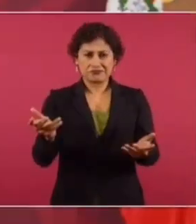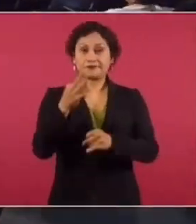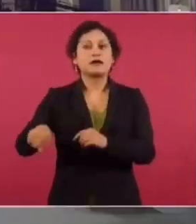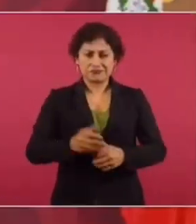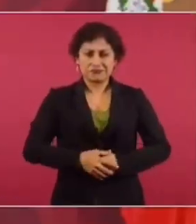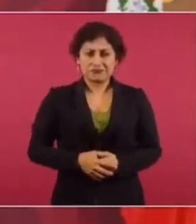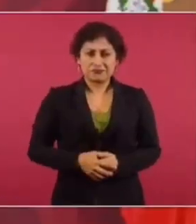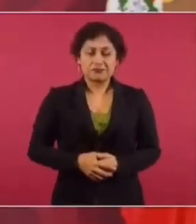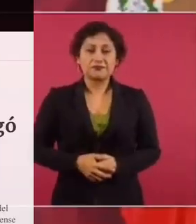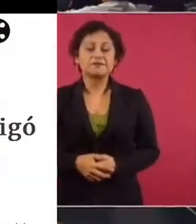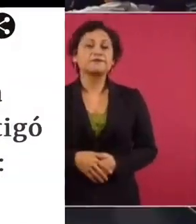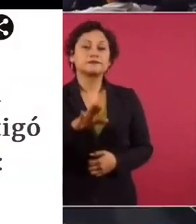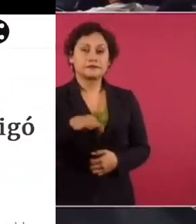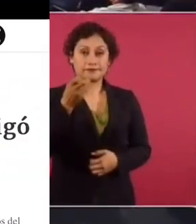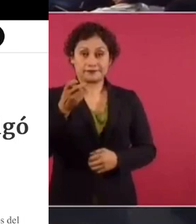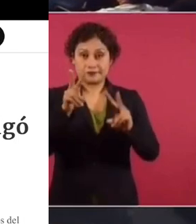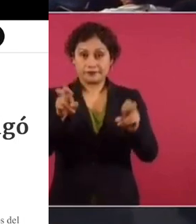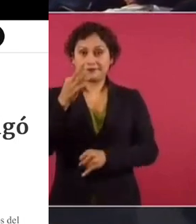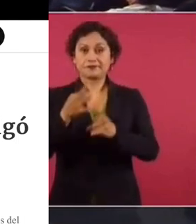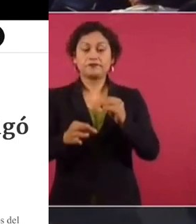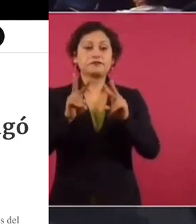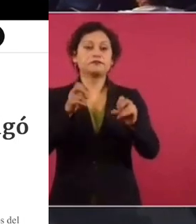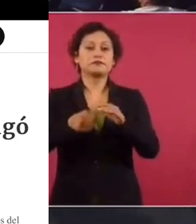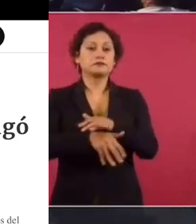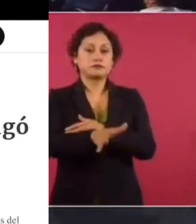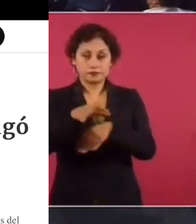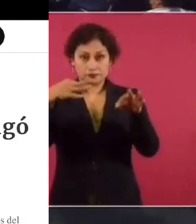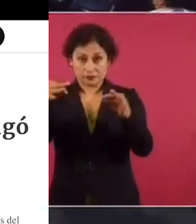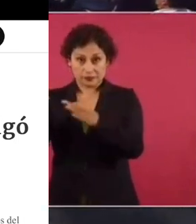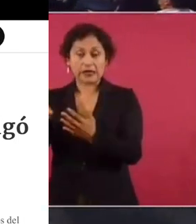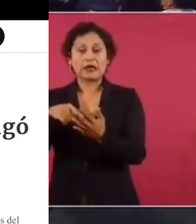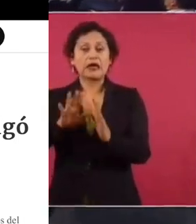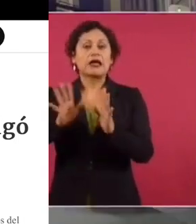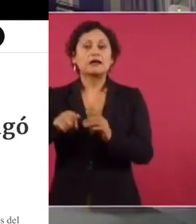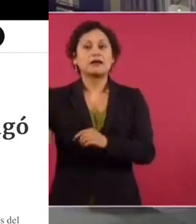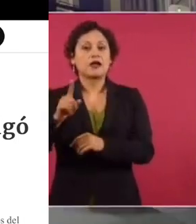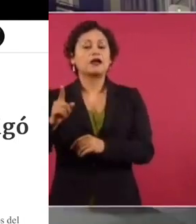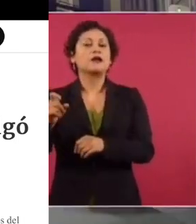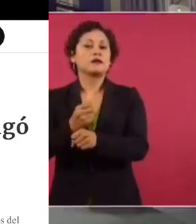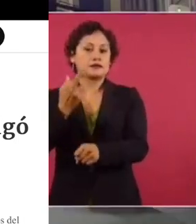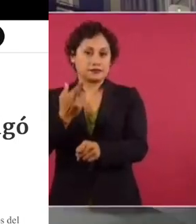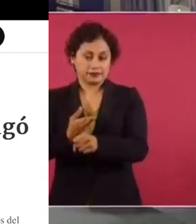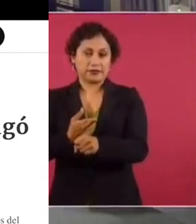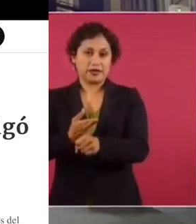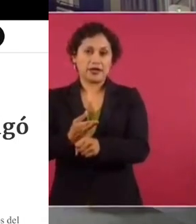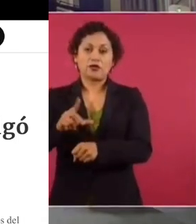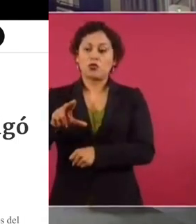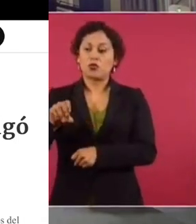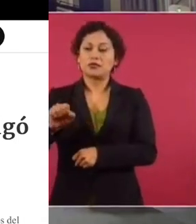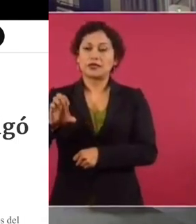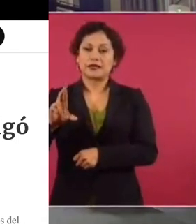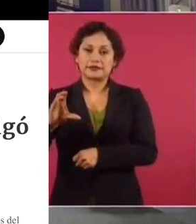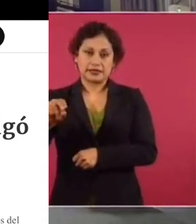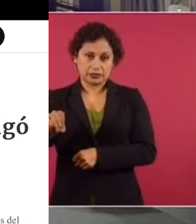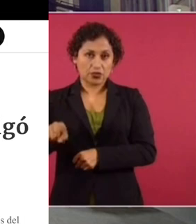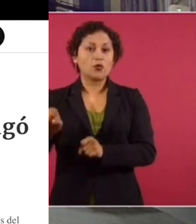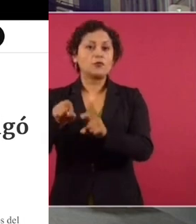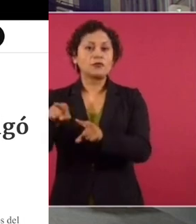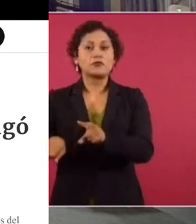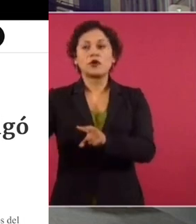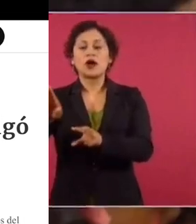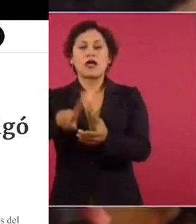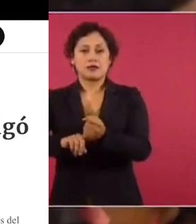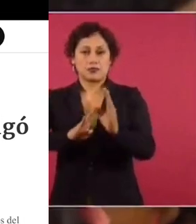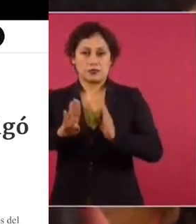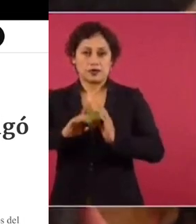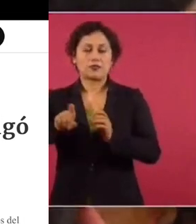tarde. Presidente, finalmente sobre este caso también ligado a Ayotzinapa, estos documentos, se ha dado a conocer que el propio general secretario de la Defensa Nacional, Crescencio Sandoval, ha buscado interceder por algunos elementos de la